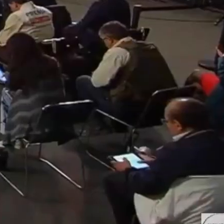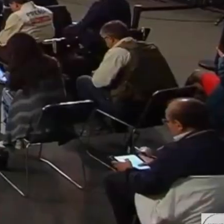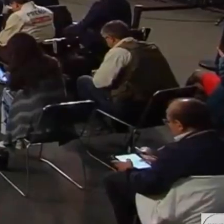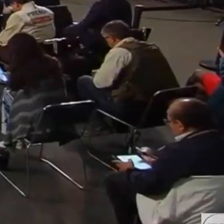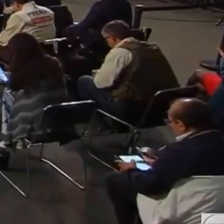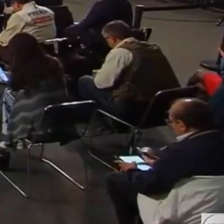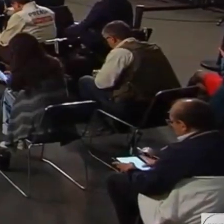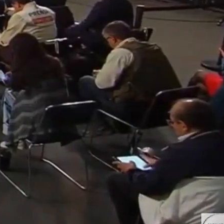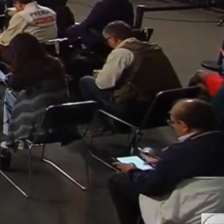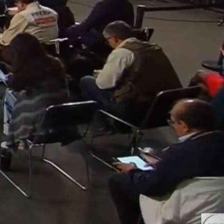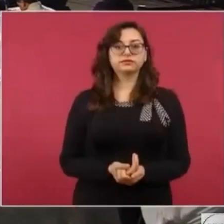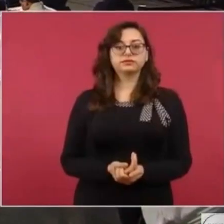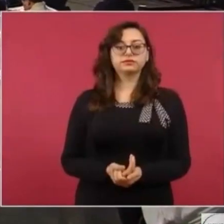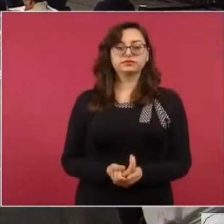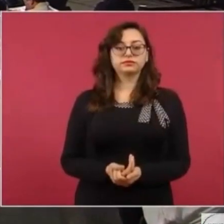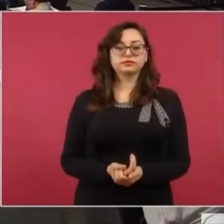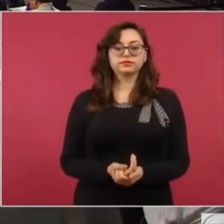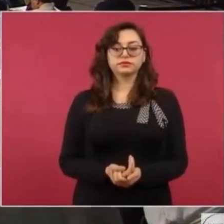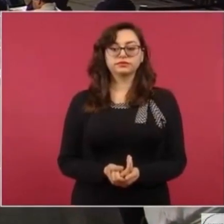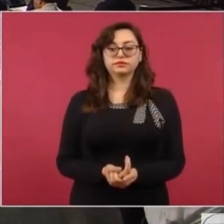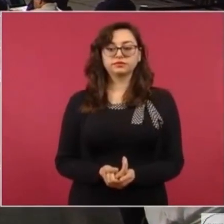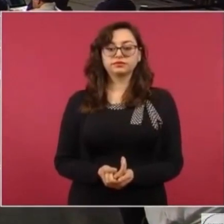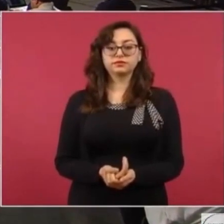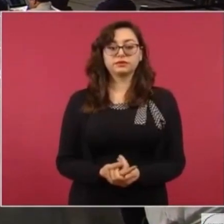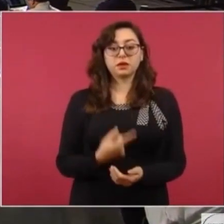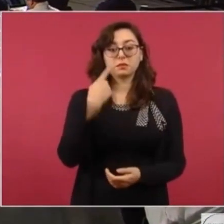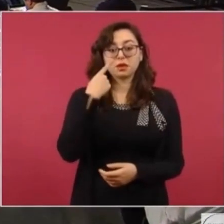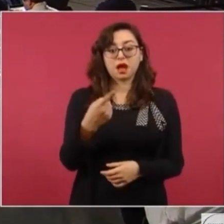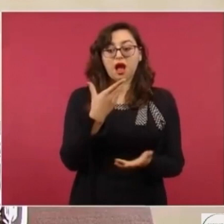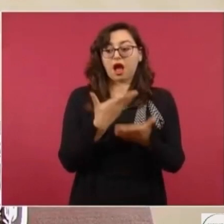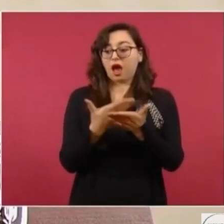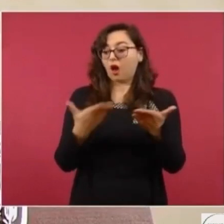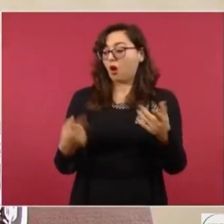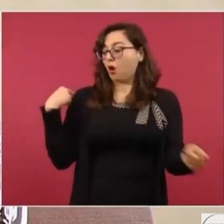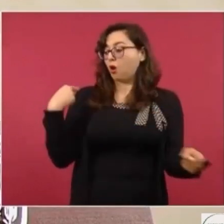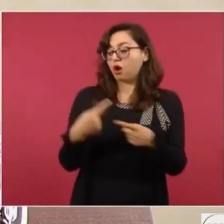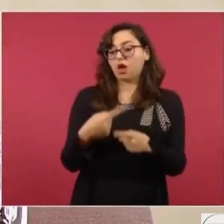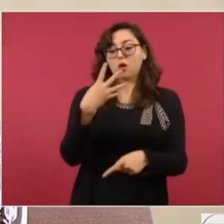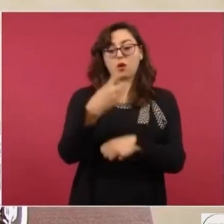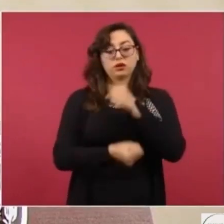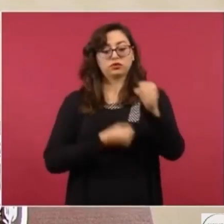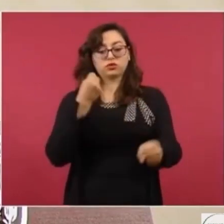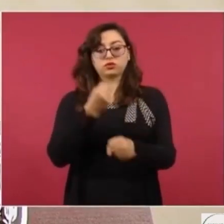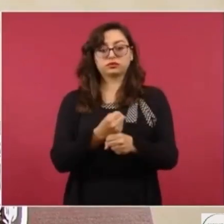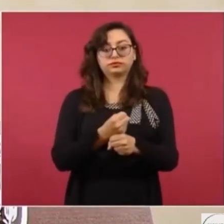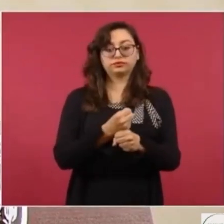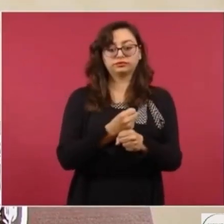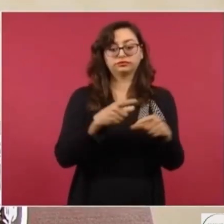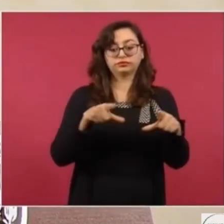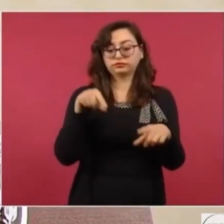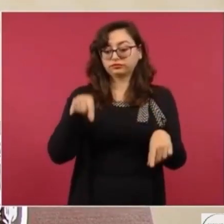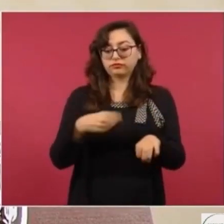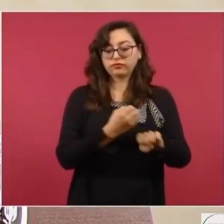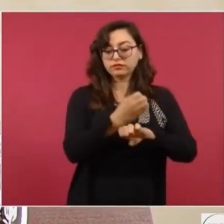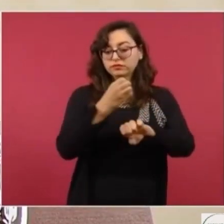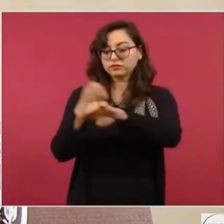Tabasco fue el estado con más crecimiento económico en el país.